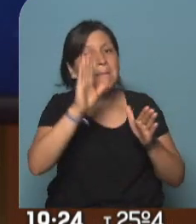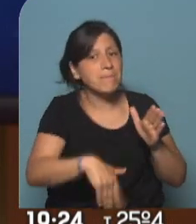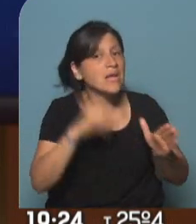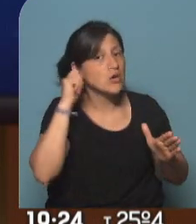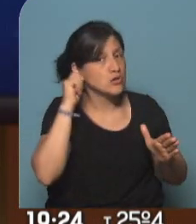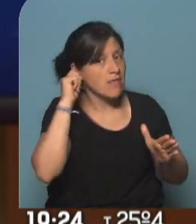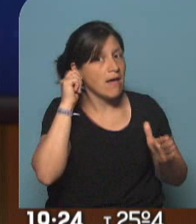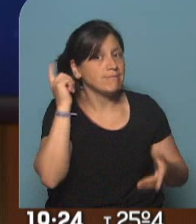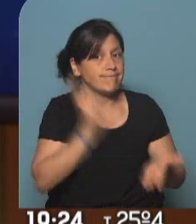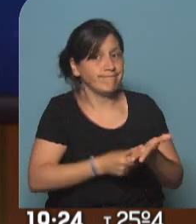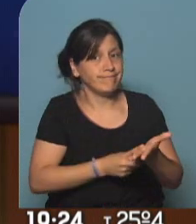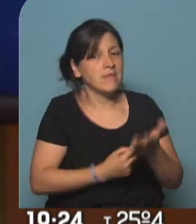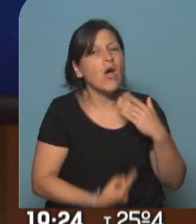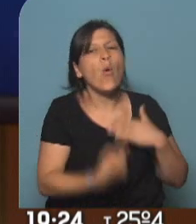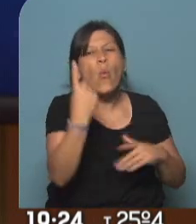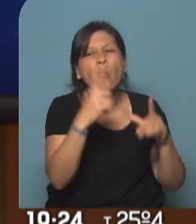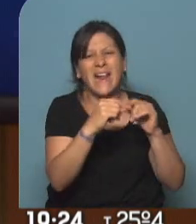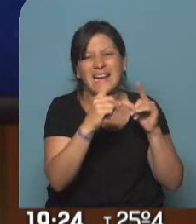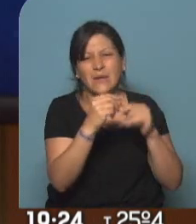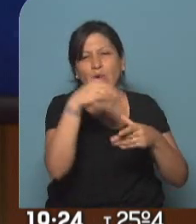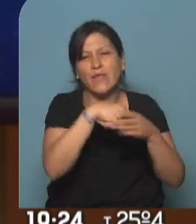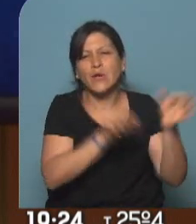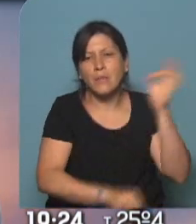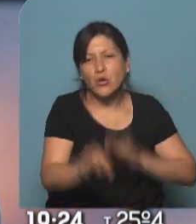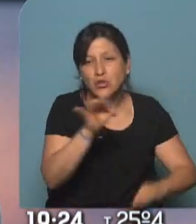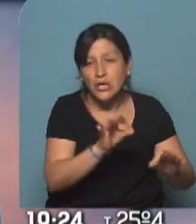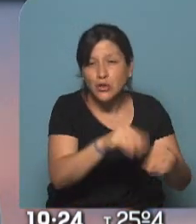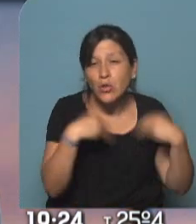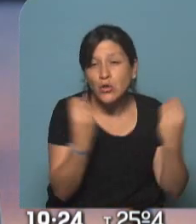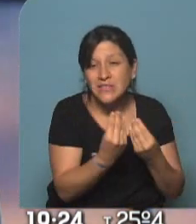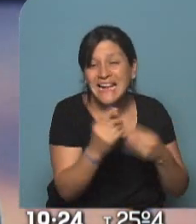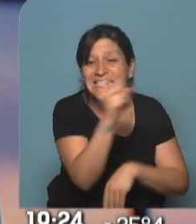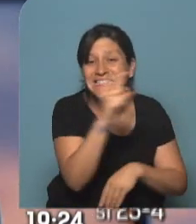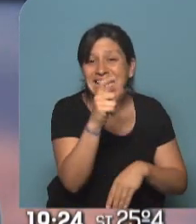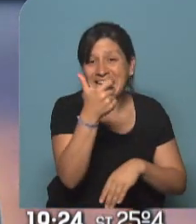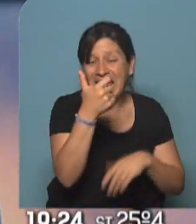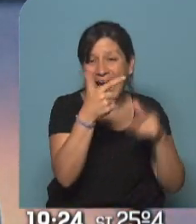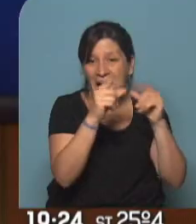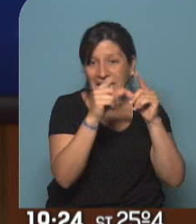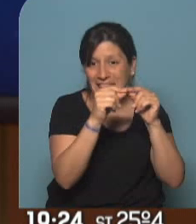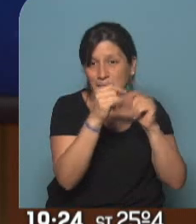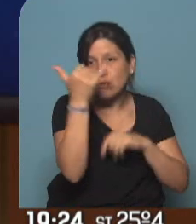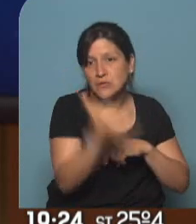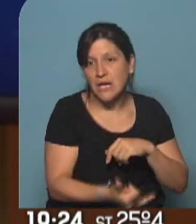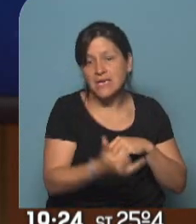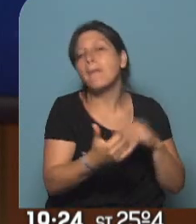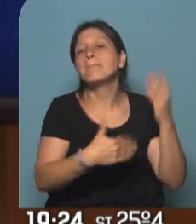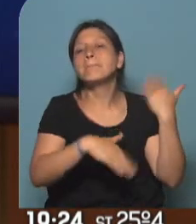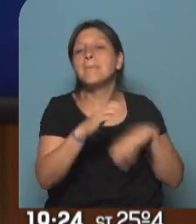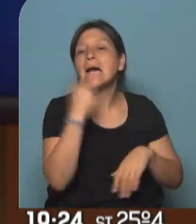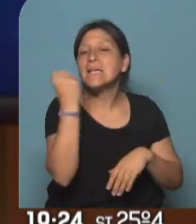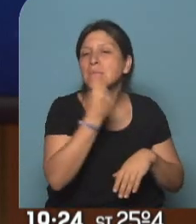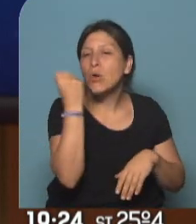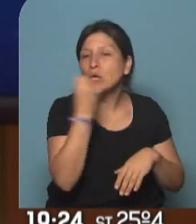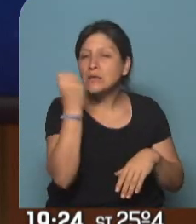sólo un artículo del proyecto del proyecto tiene más de 100 artículos y es muy importante el régimen socioeconómico que